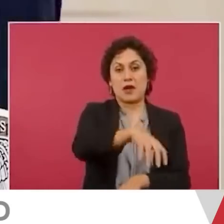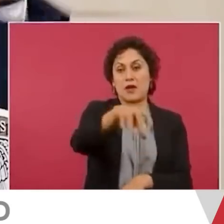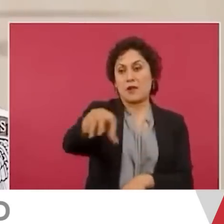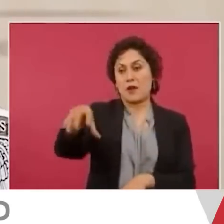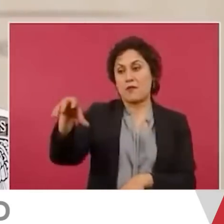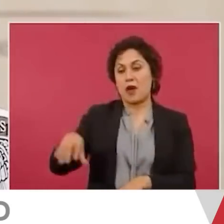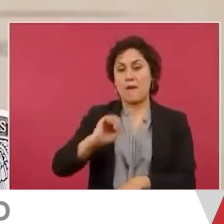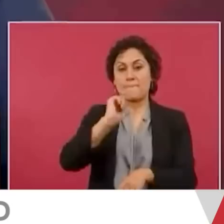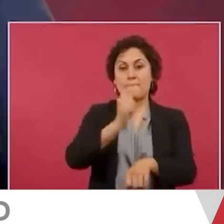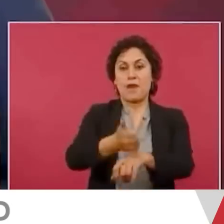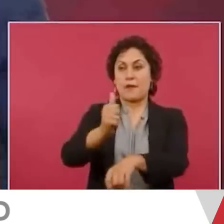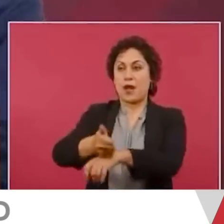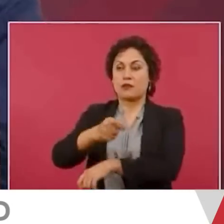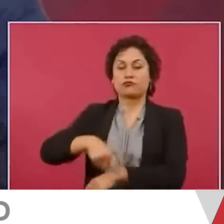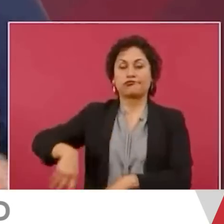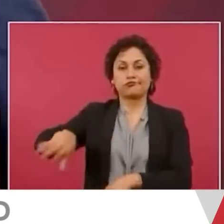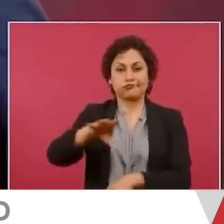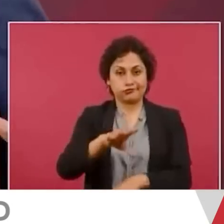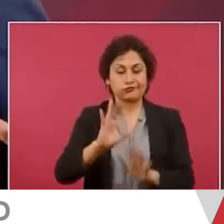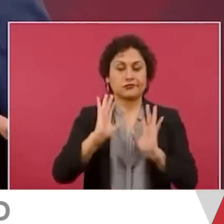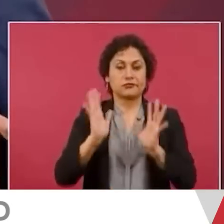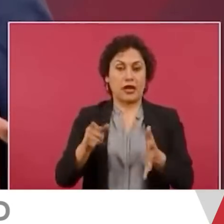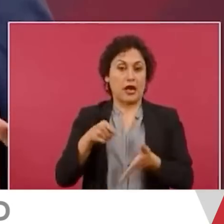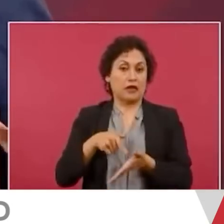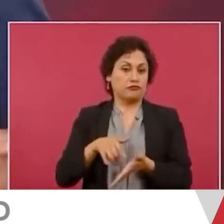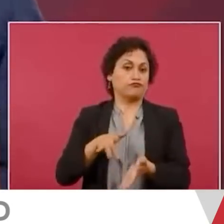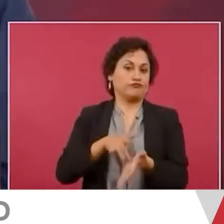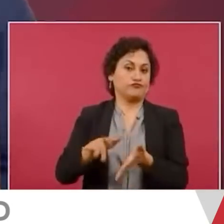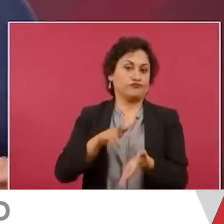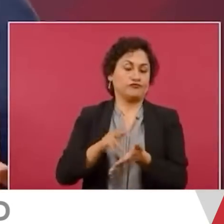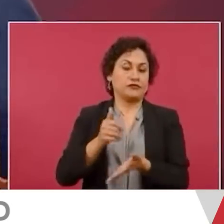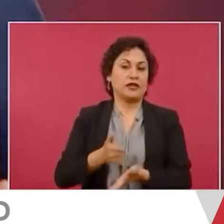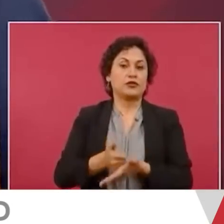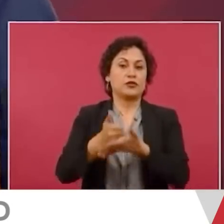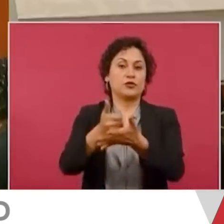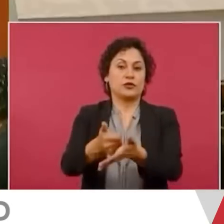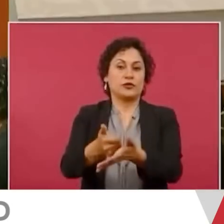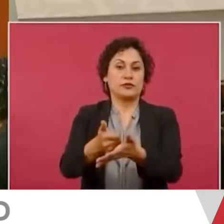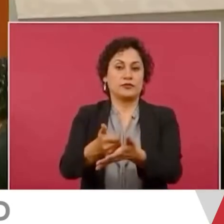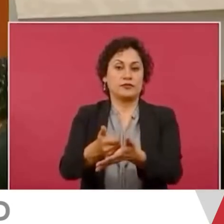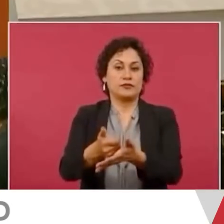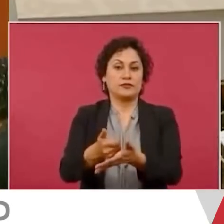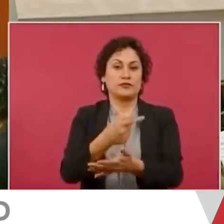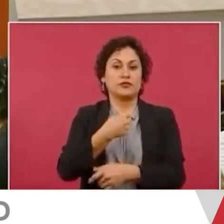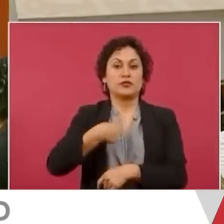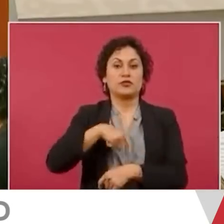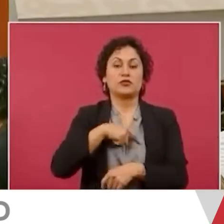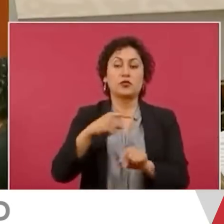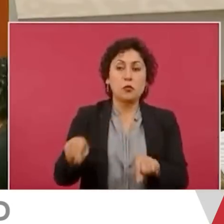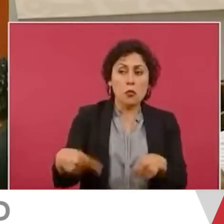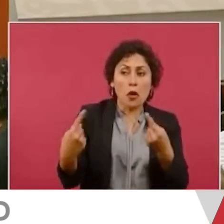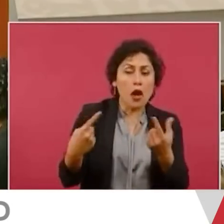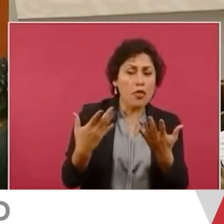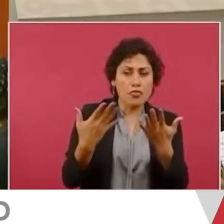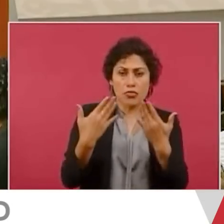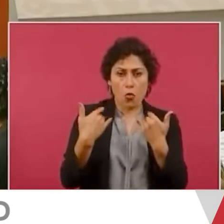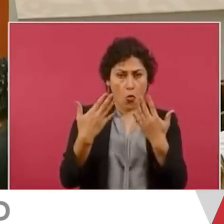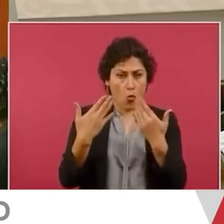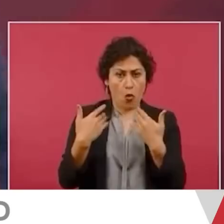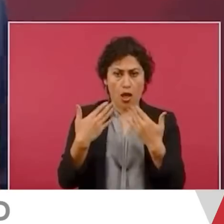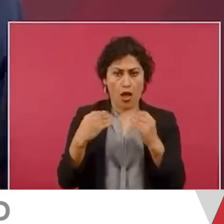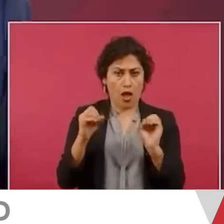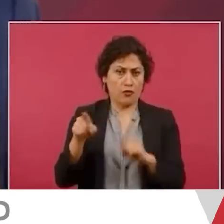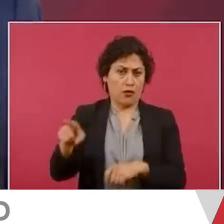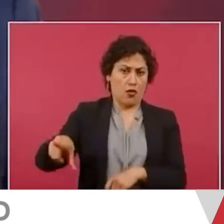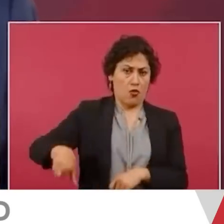estamos ayudando y en esto no tenemos diferencias con